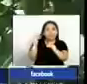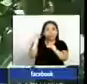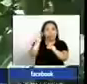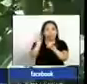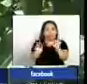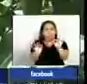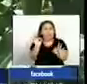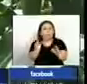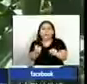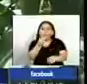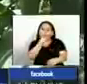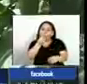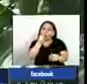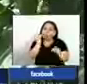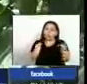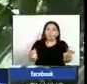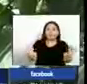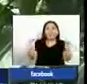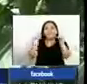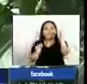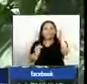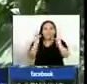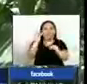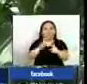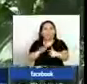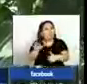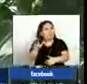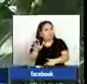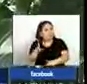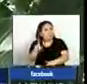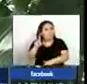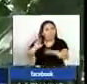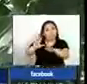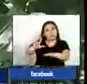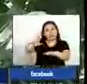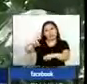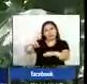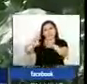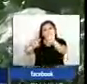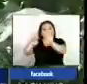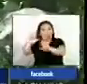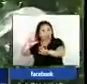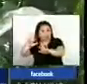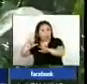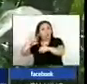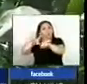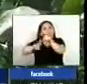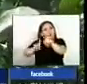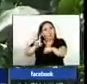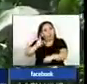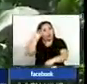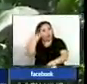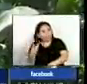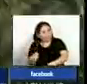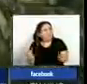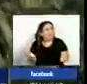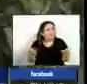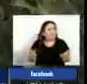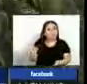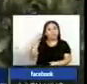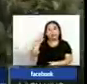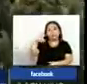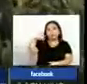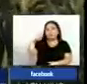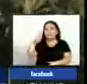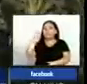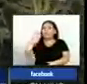balanceada. Por día se invierten al menos 3,98 dólares, es decir, que 104 millones